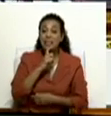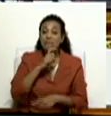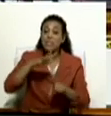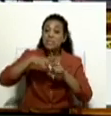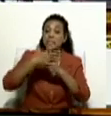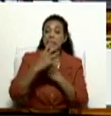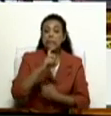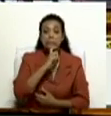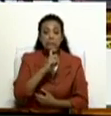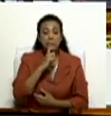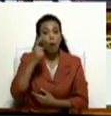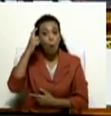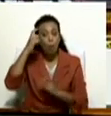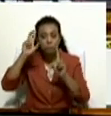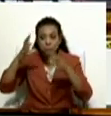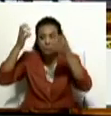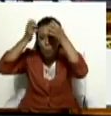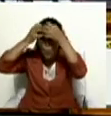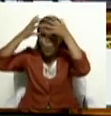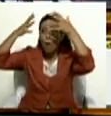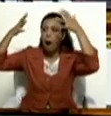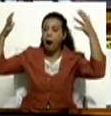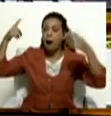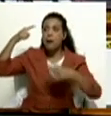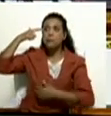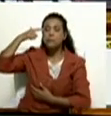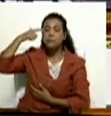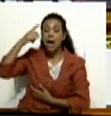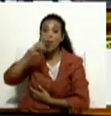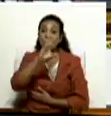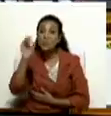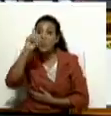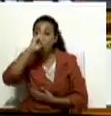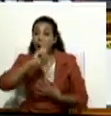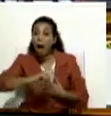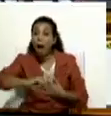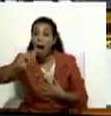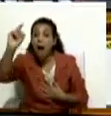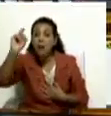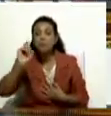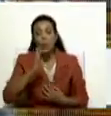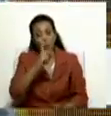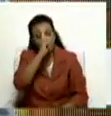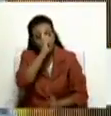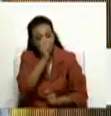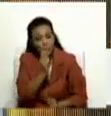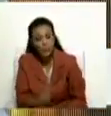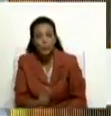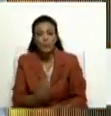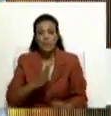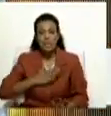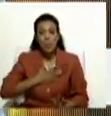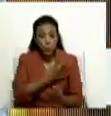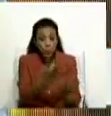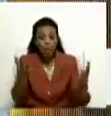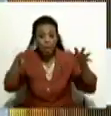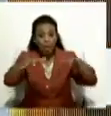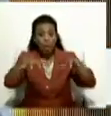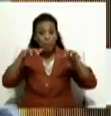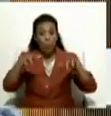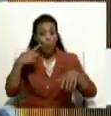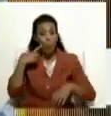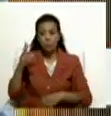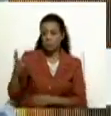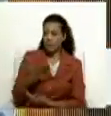que vemos hoy en día materializados hechos como El bicentenario y con la honra que genera que ustedes estén hoy en nuestra